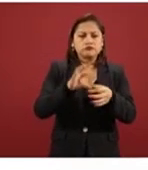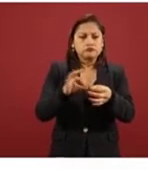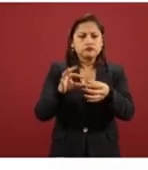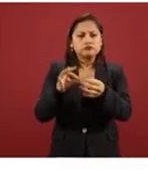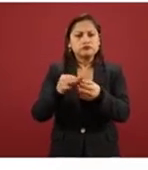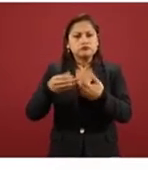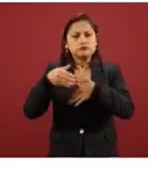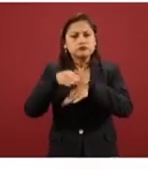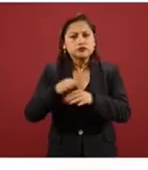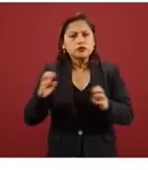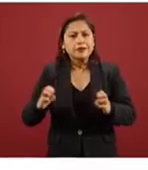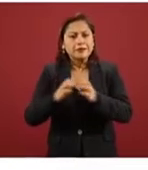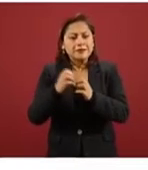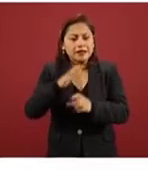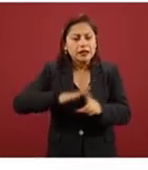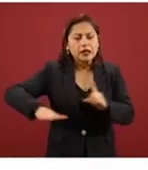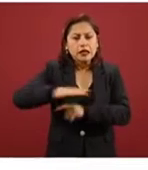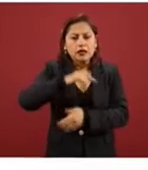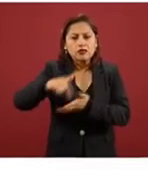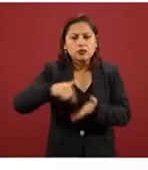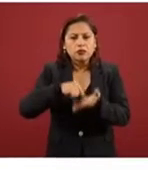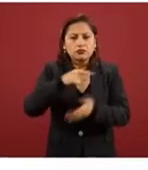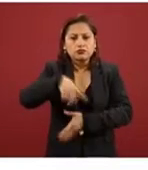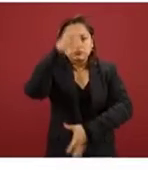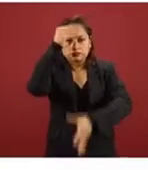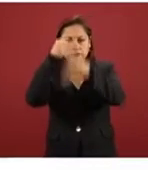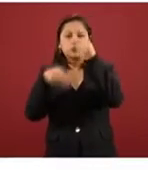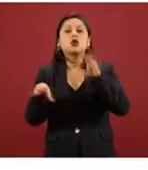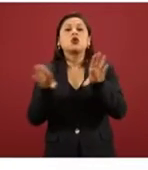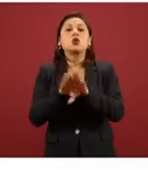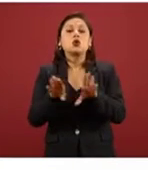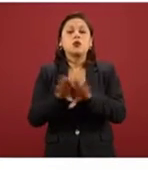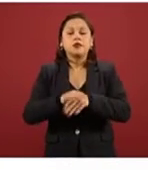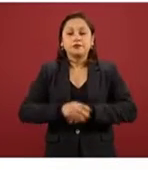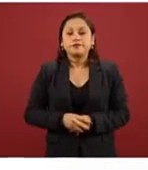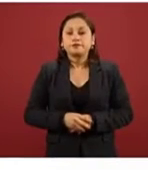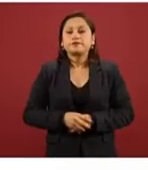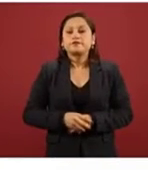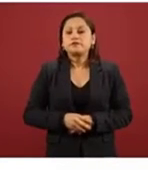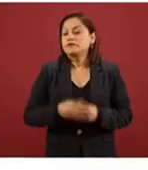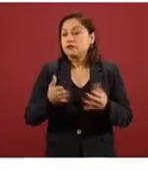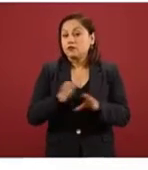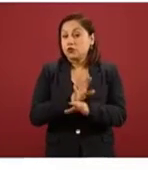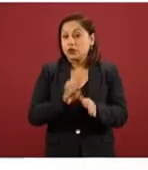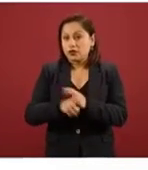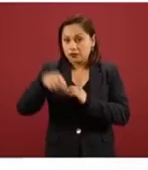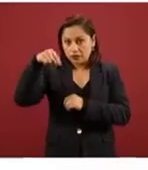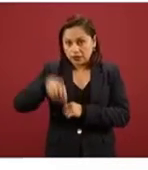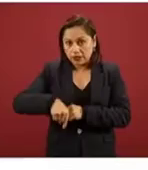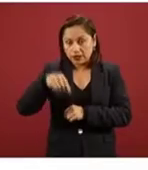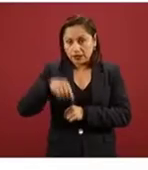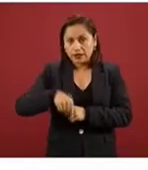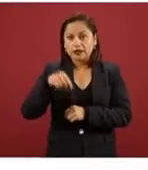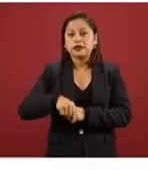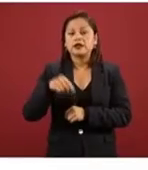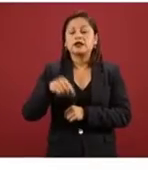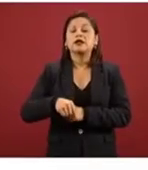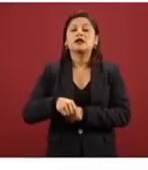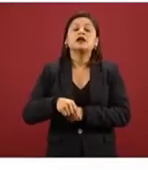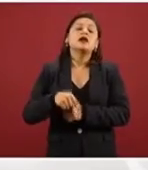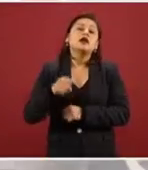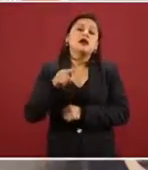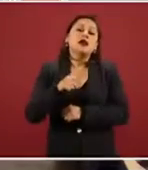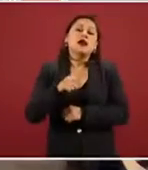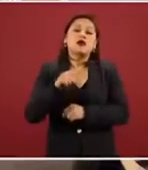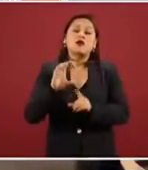territorio. Una de las estructuras que tiene el Estado mexicano para atender las emergencias es el Comité Nacional de Emergencias, que en